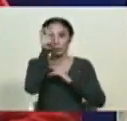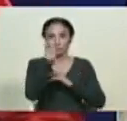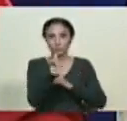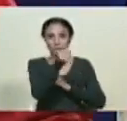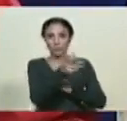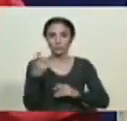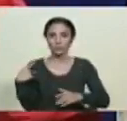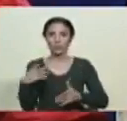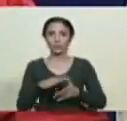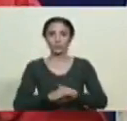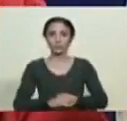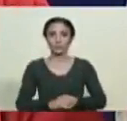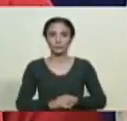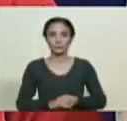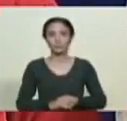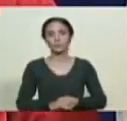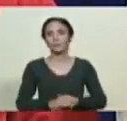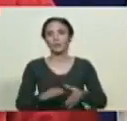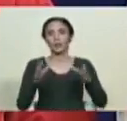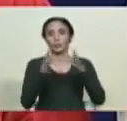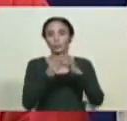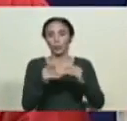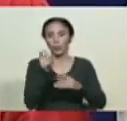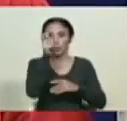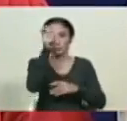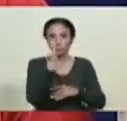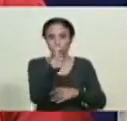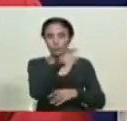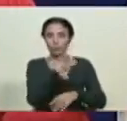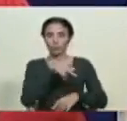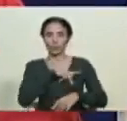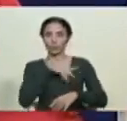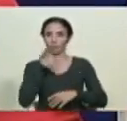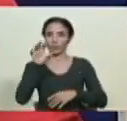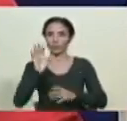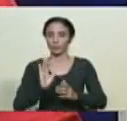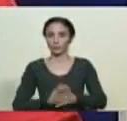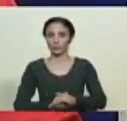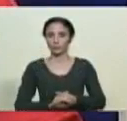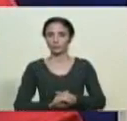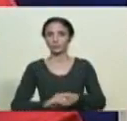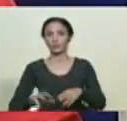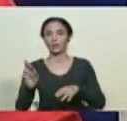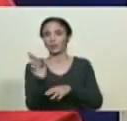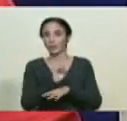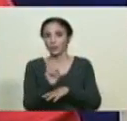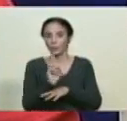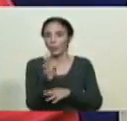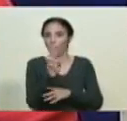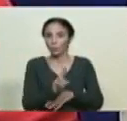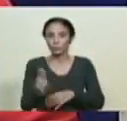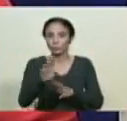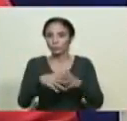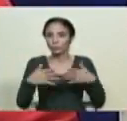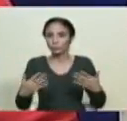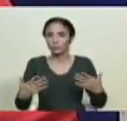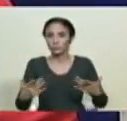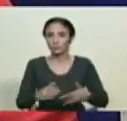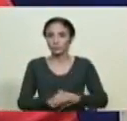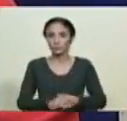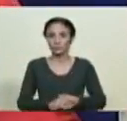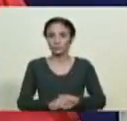no. Es un mecanismo auxiliar que se utilizó para